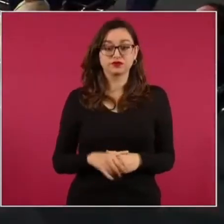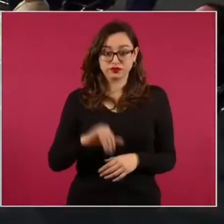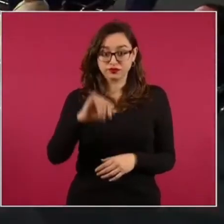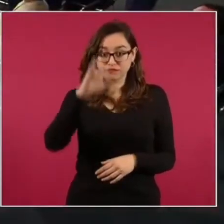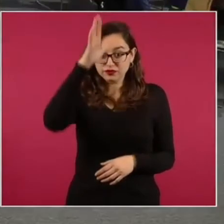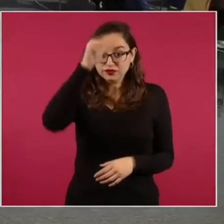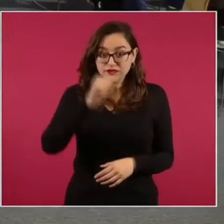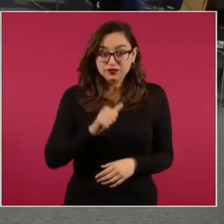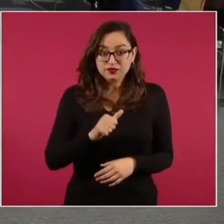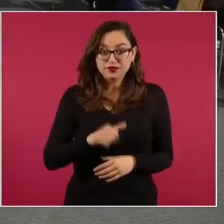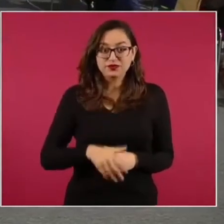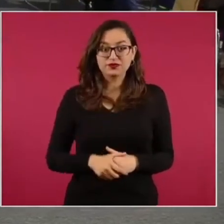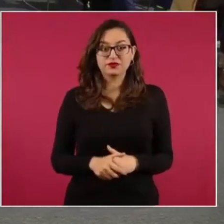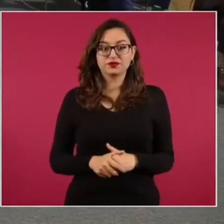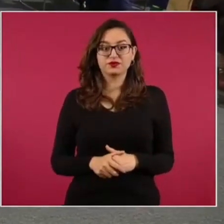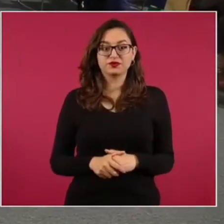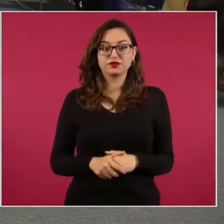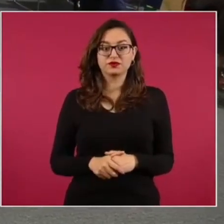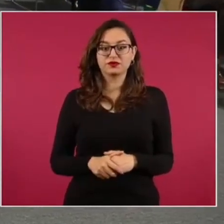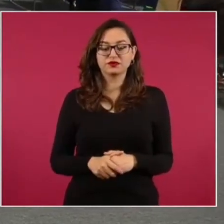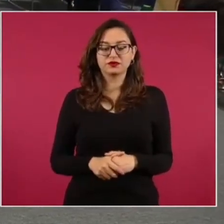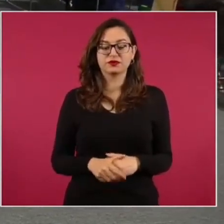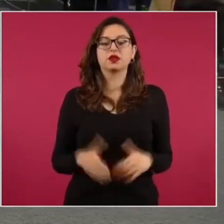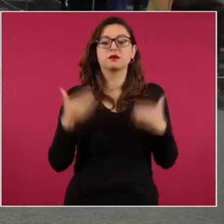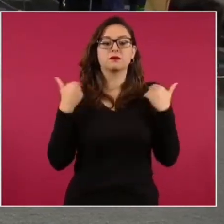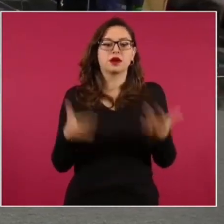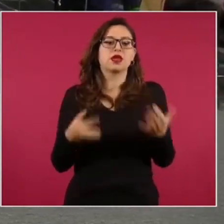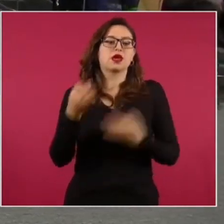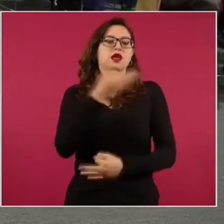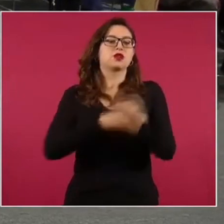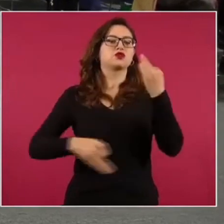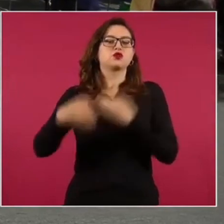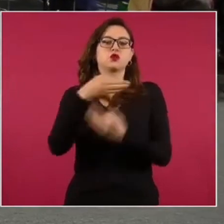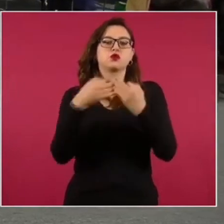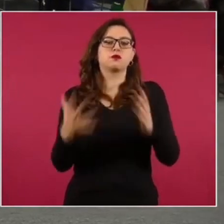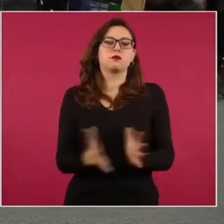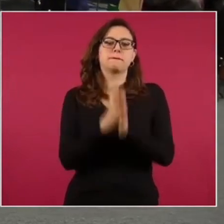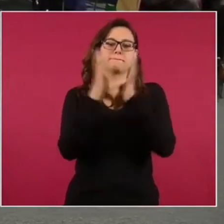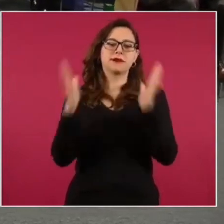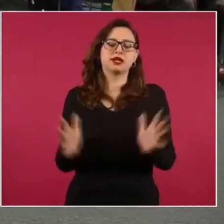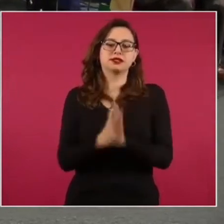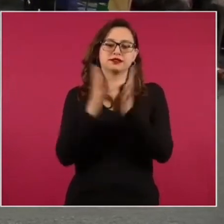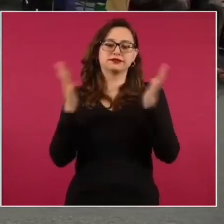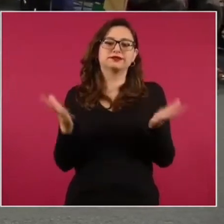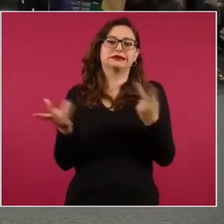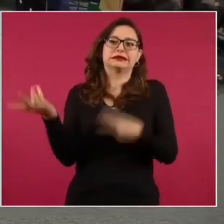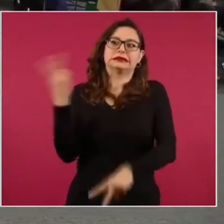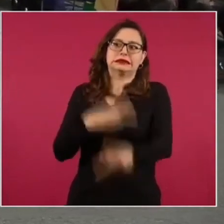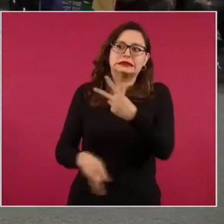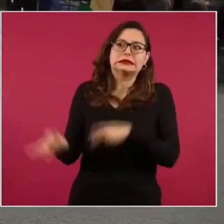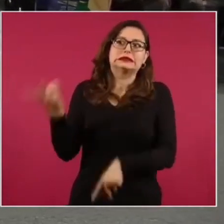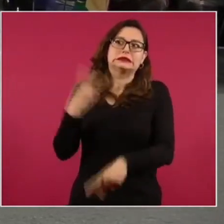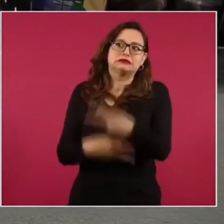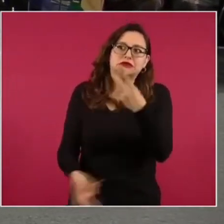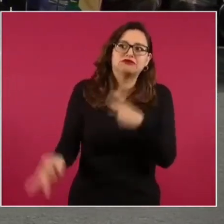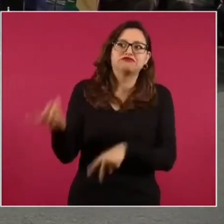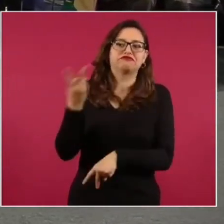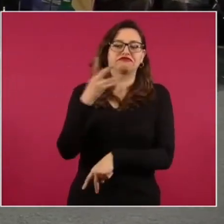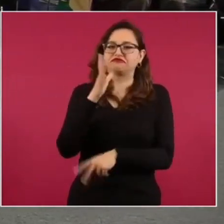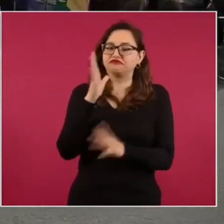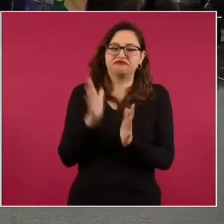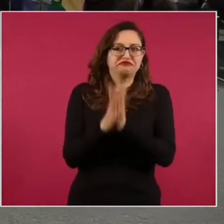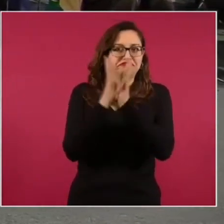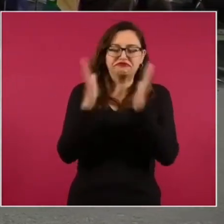¿Sí? Sí, para que todos, porque sí, imagínense venir y no